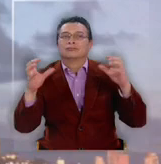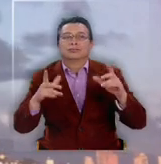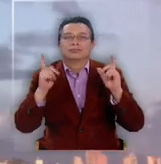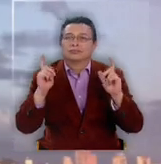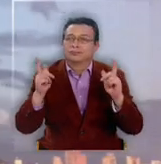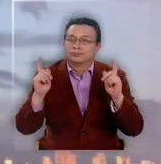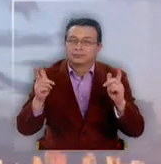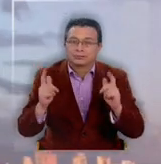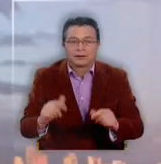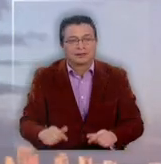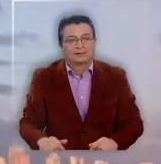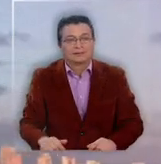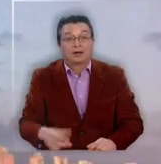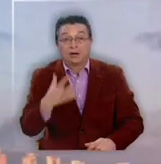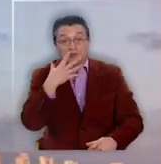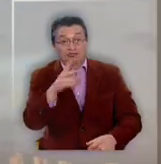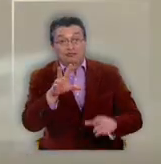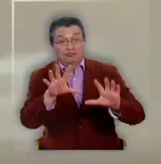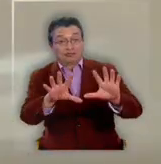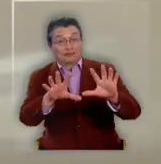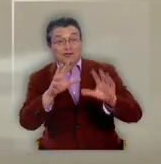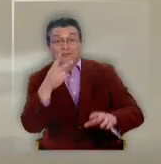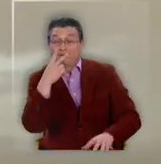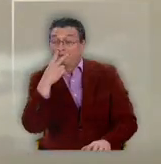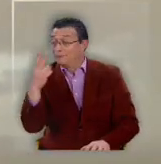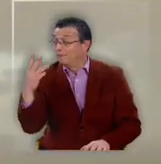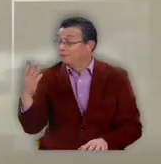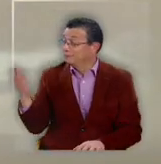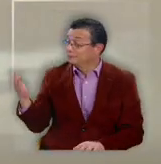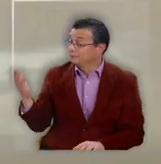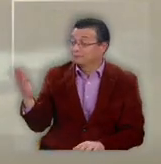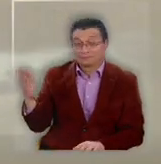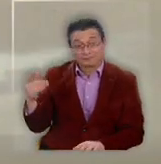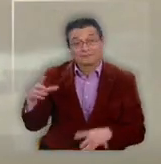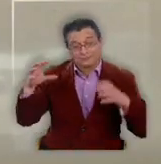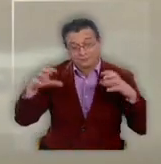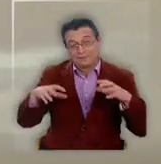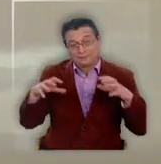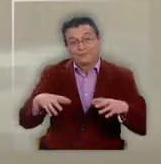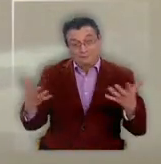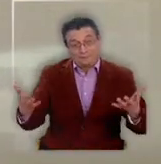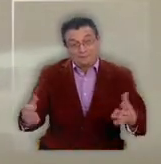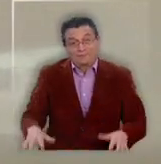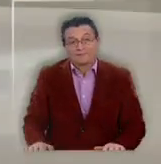Postales esperanzadoras que dejó el sistema frontal.